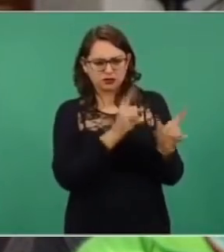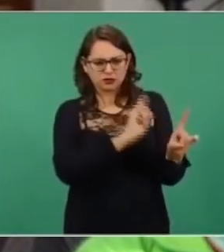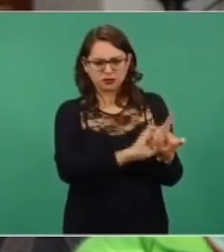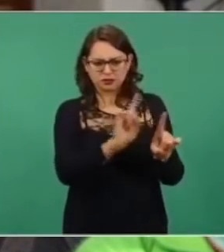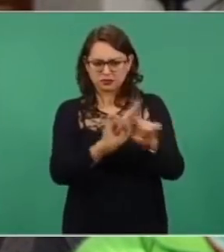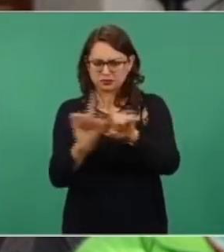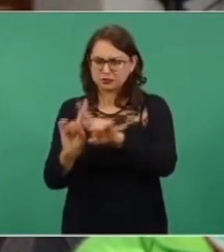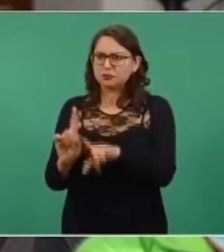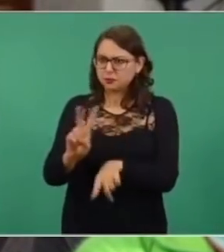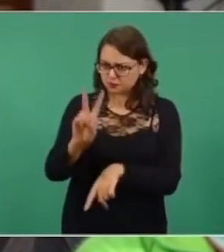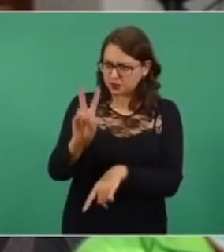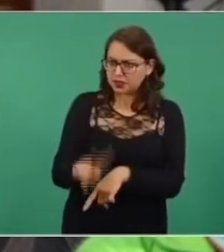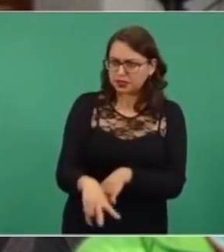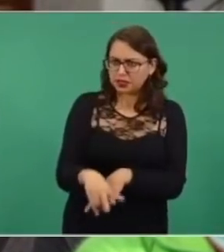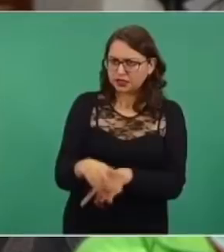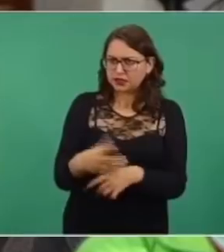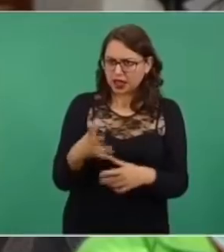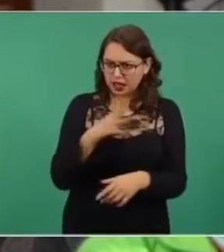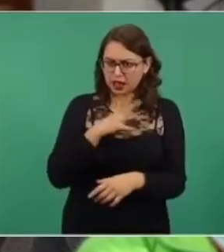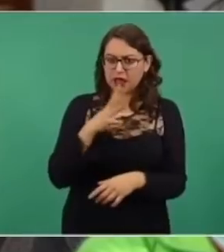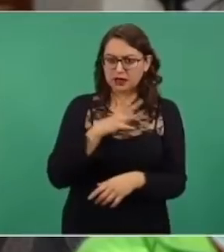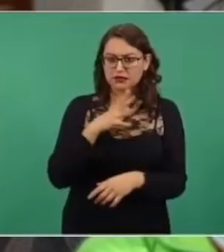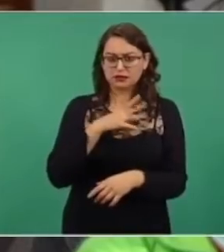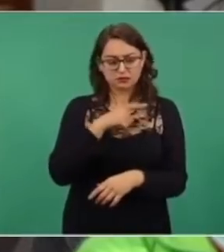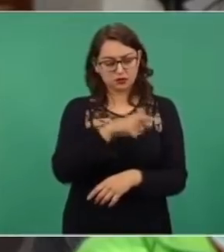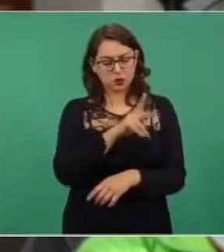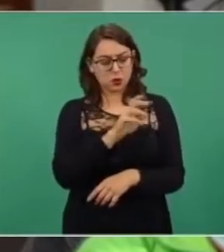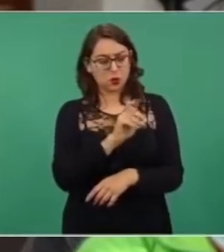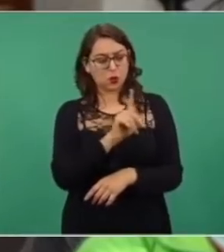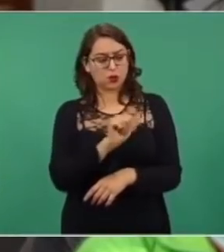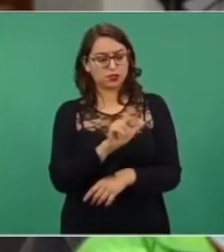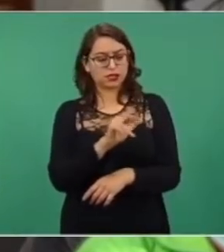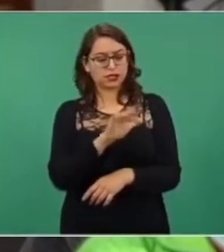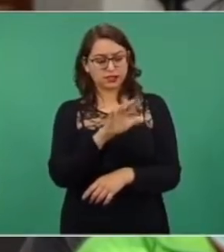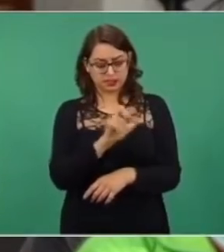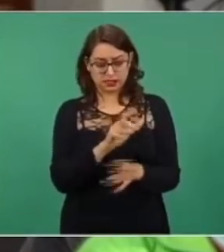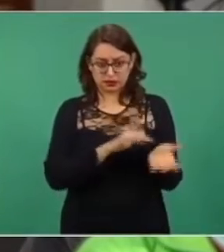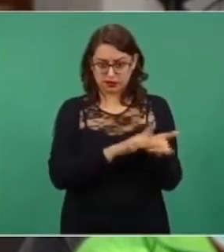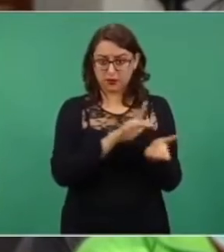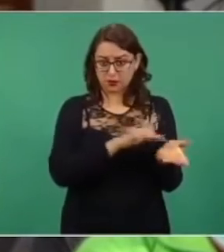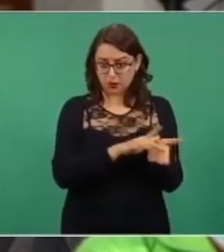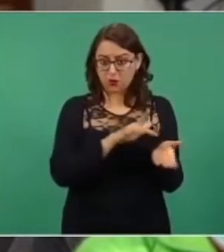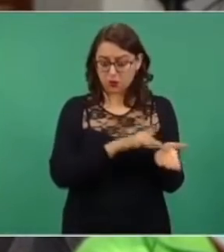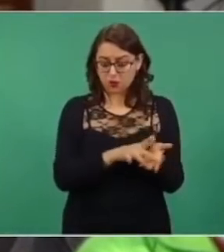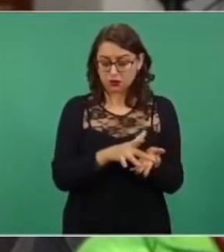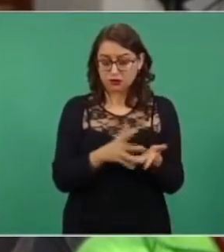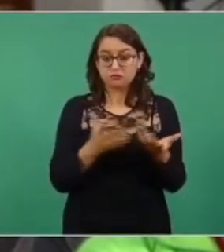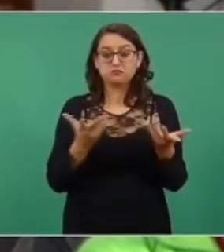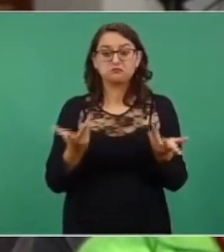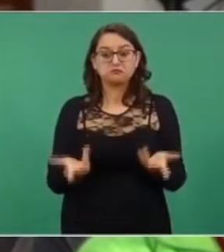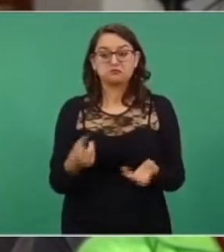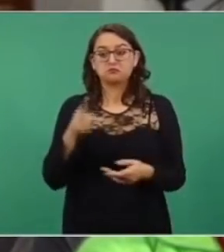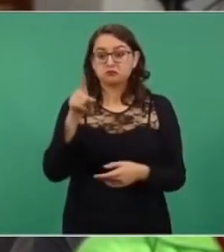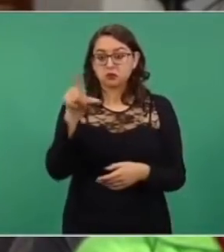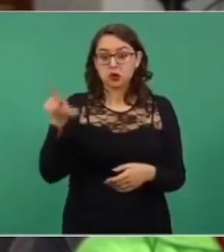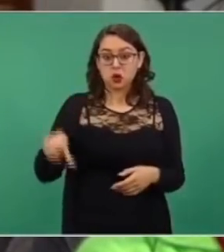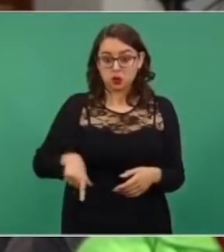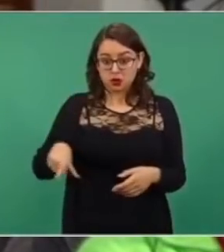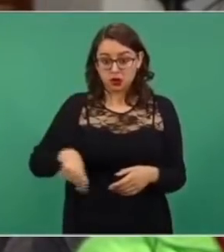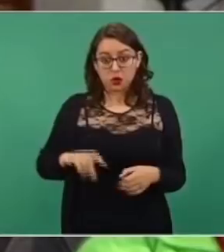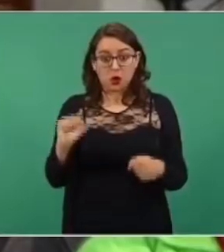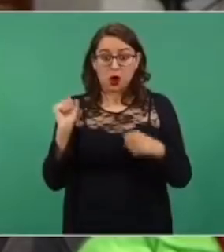para la zona de Poza Rica? Y si aparte de los mencionados, ¿tiene el gobierno que usted